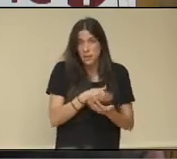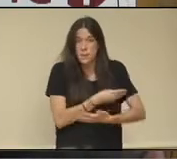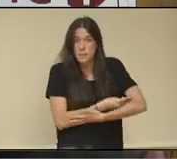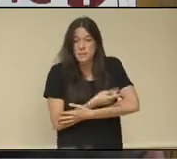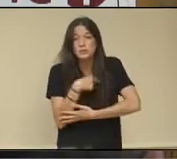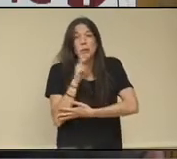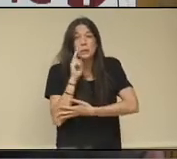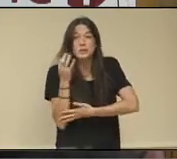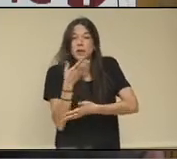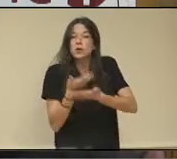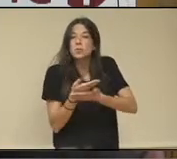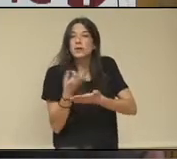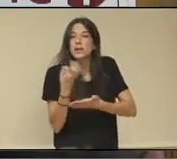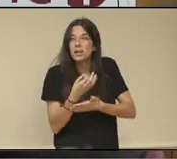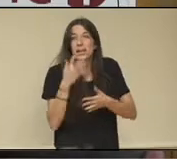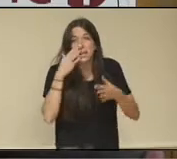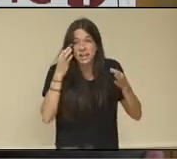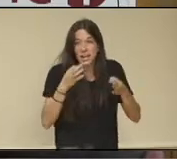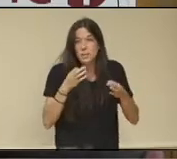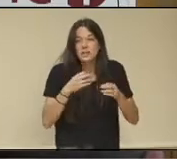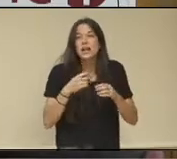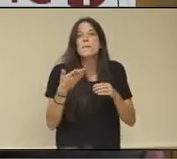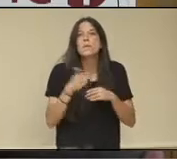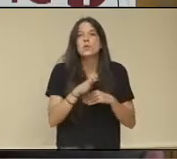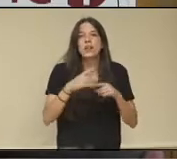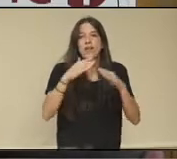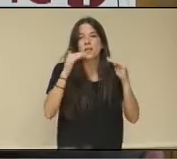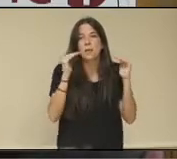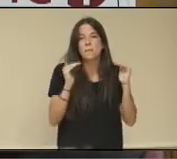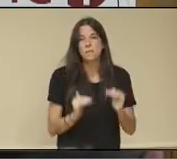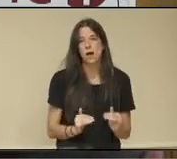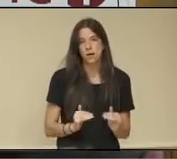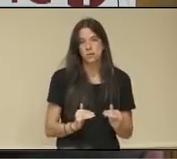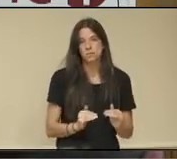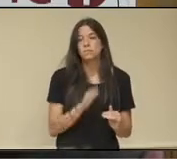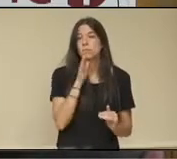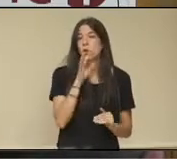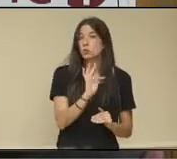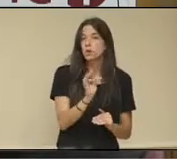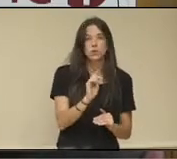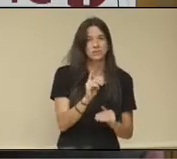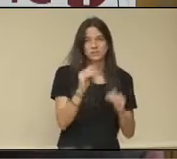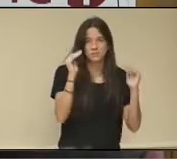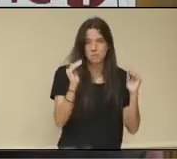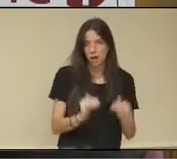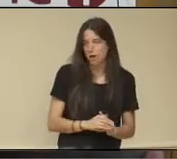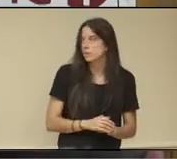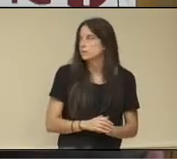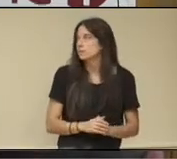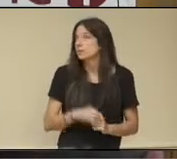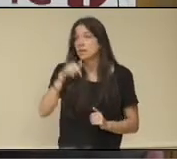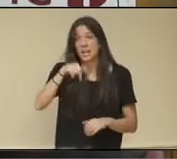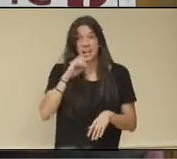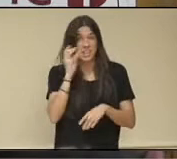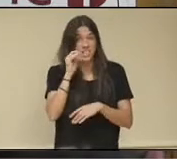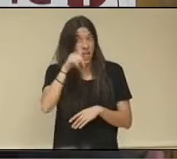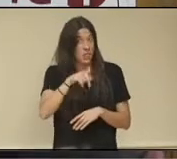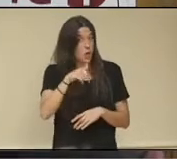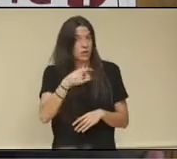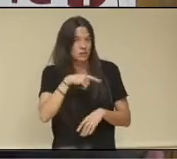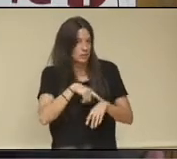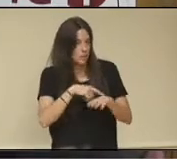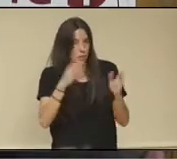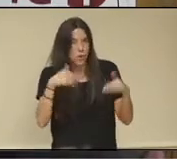una disminución de la mortalidad, no por tuberculosis. Y no hablaremos, porque no tenemos tiempo en esta charla, de los efectos